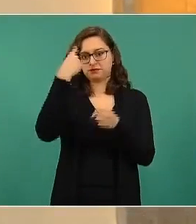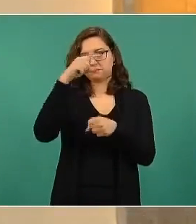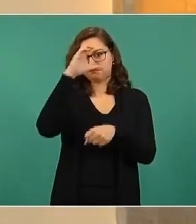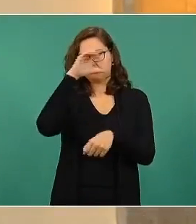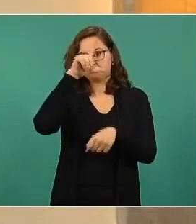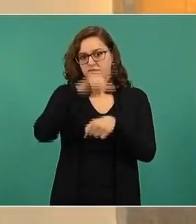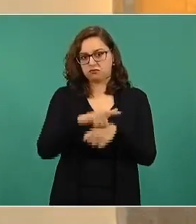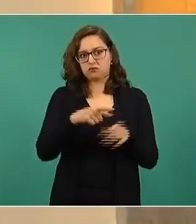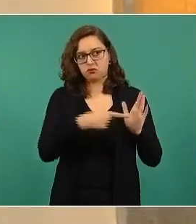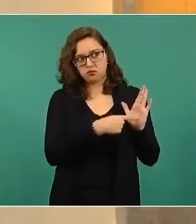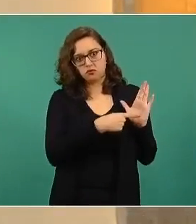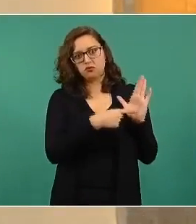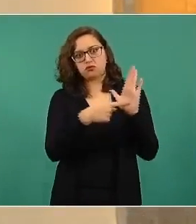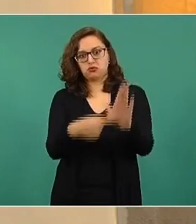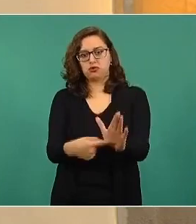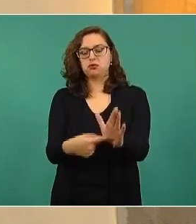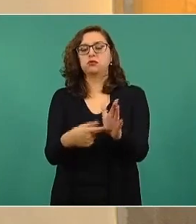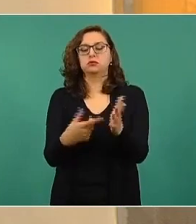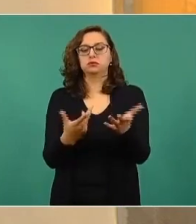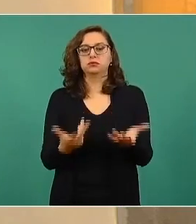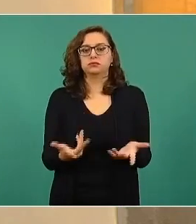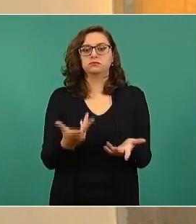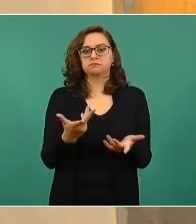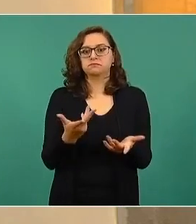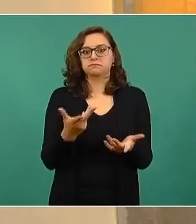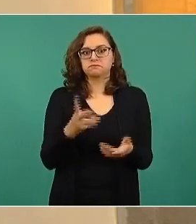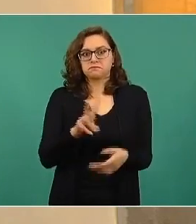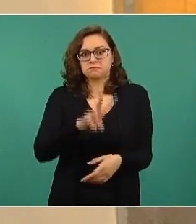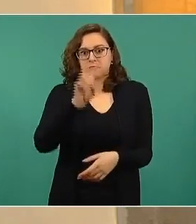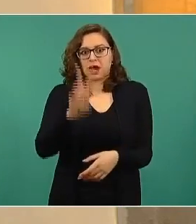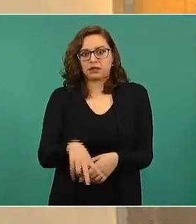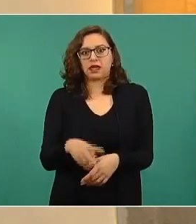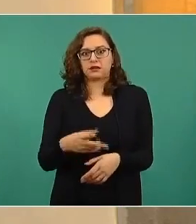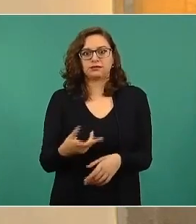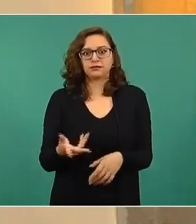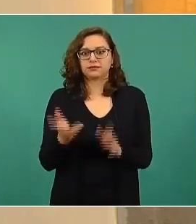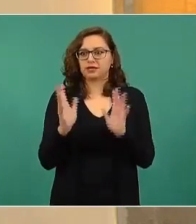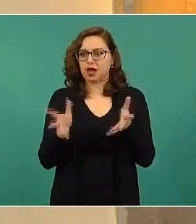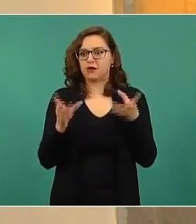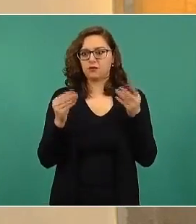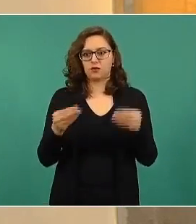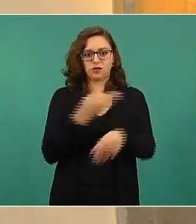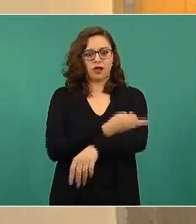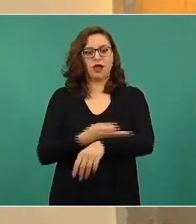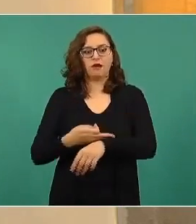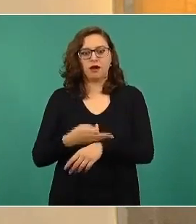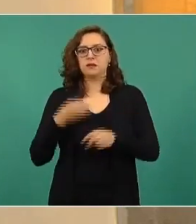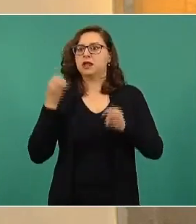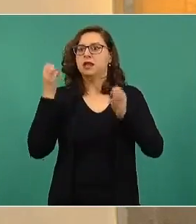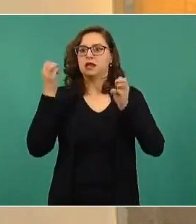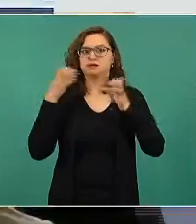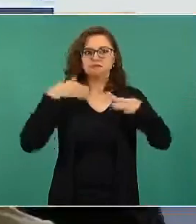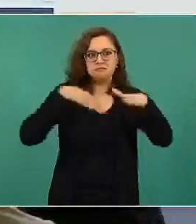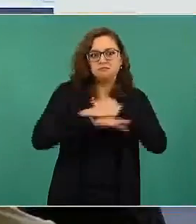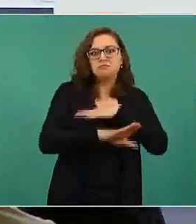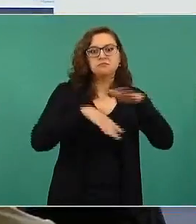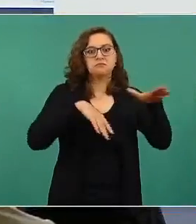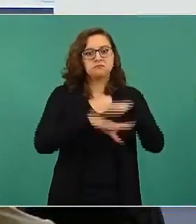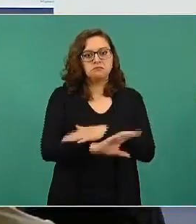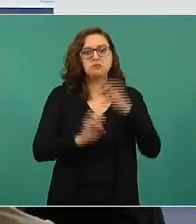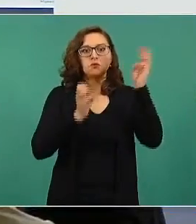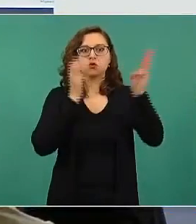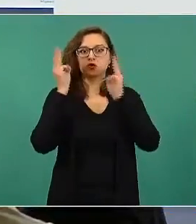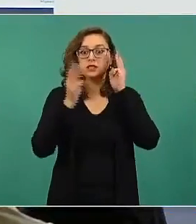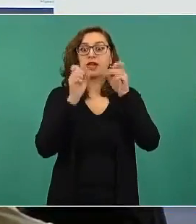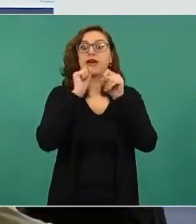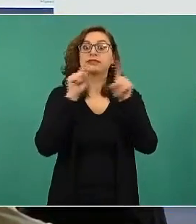buen ejemplo de un espacio cultural donde hoy en día pues ya muchas familias van también para eventos de